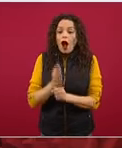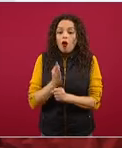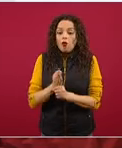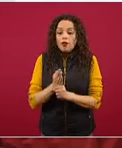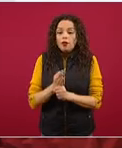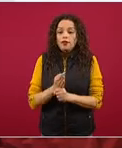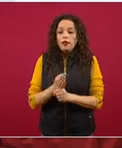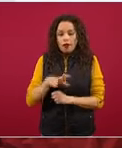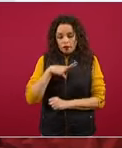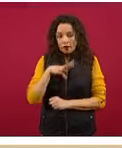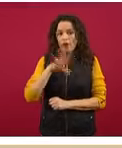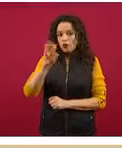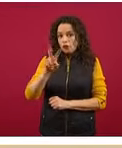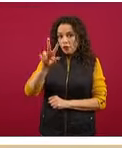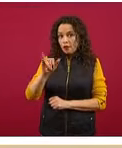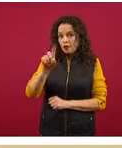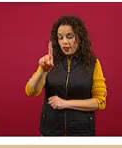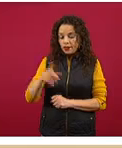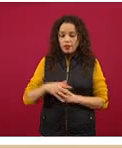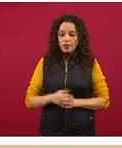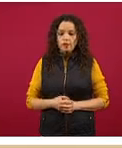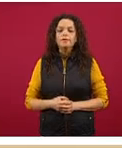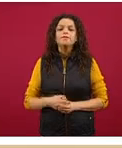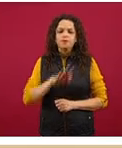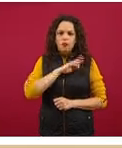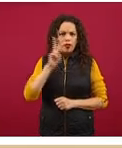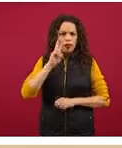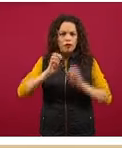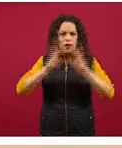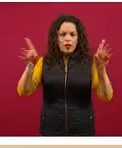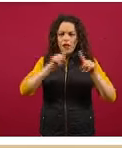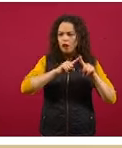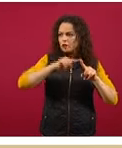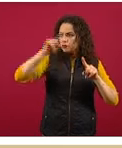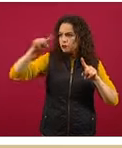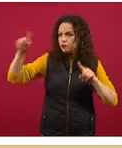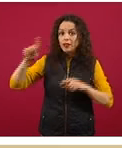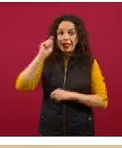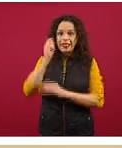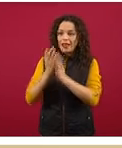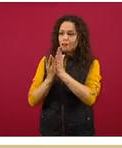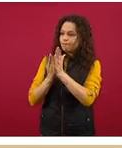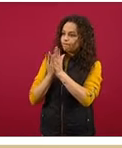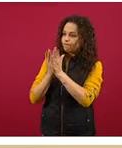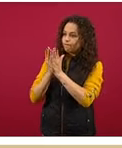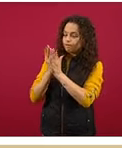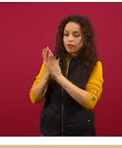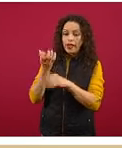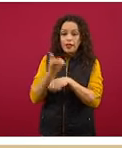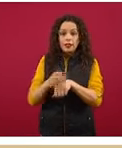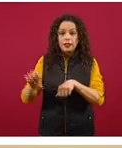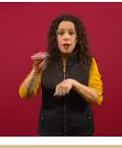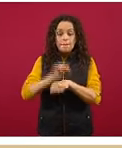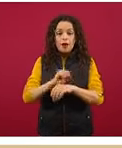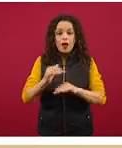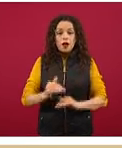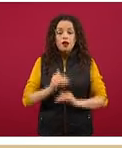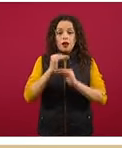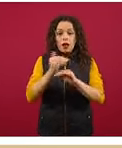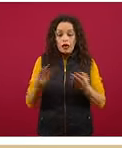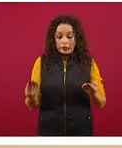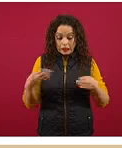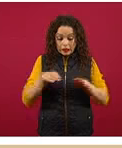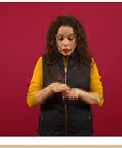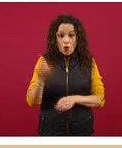con COVID-19. Esta curva epidémica, que ahora tenemos un crecimiento, se cierra la semana se cierra